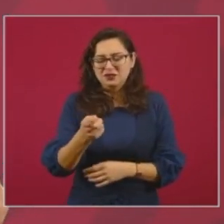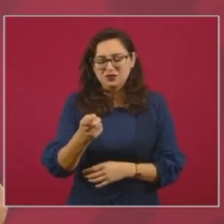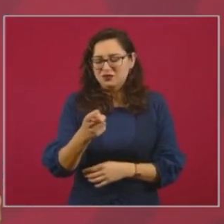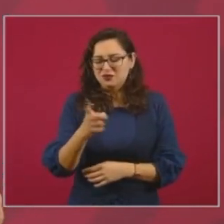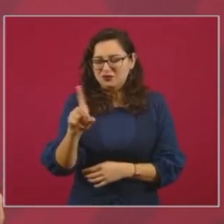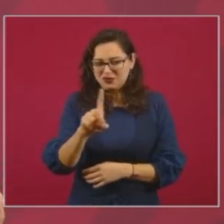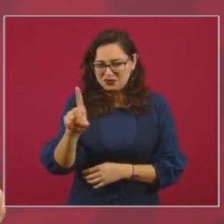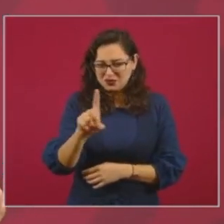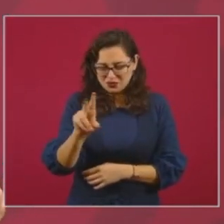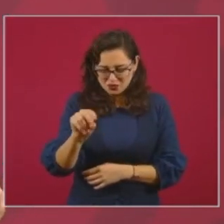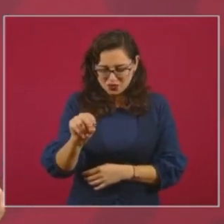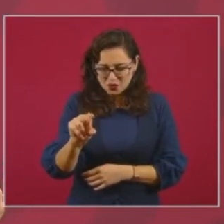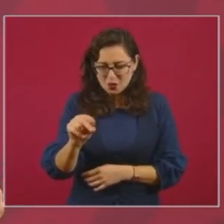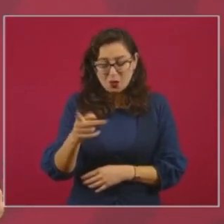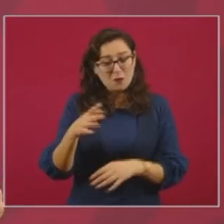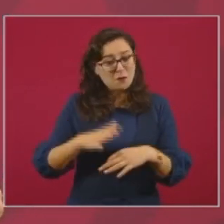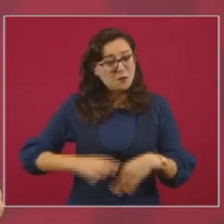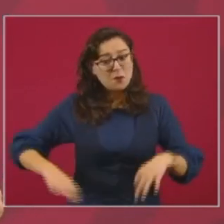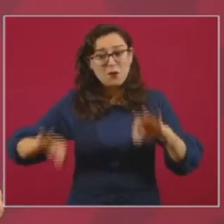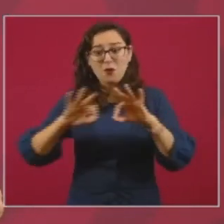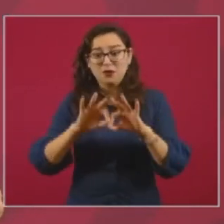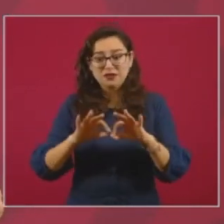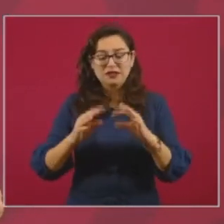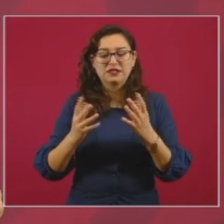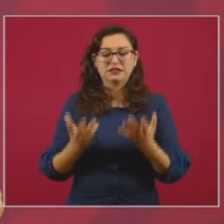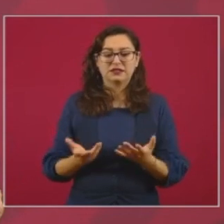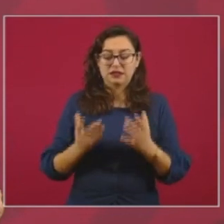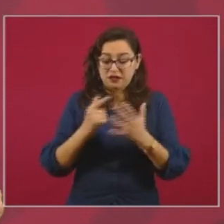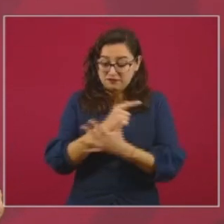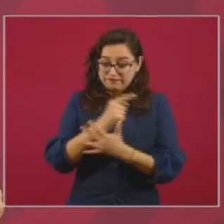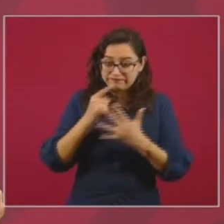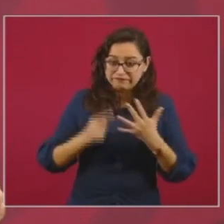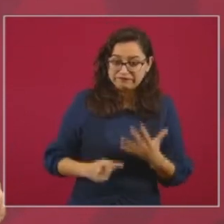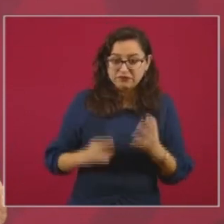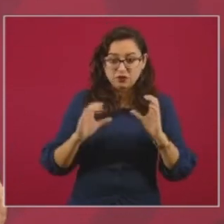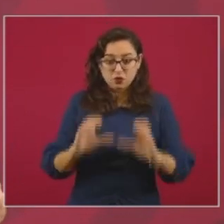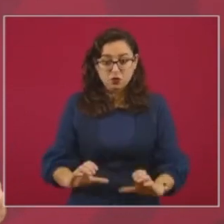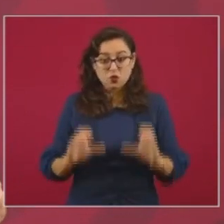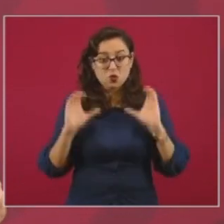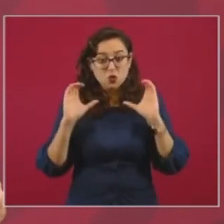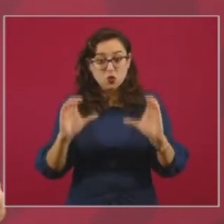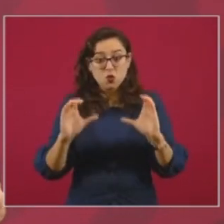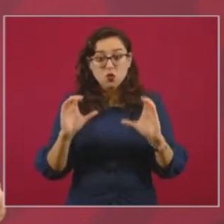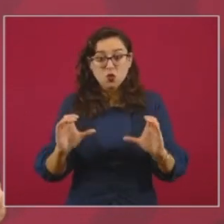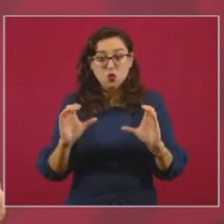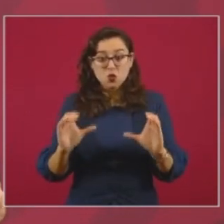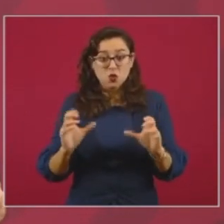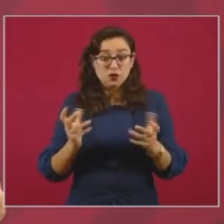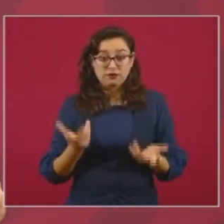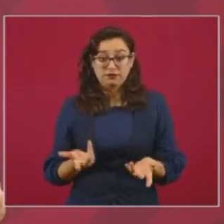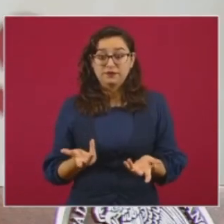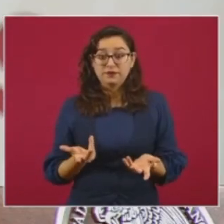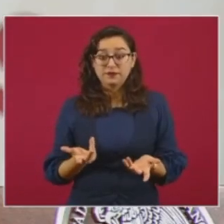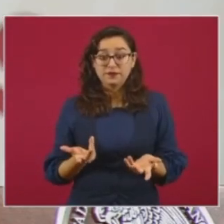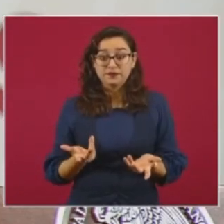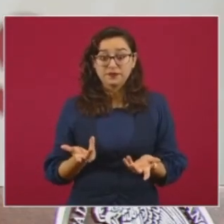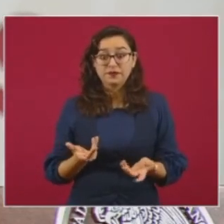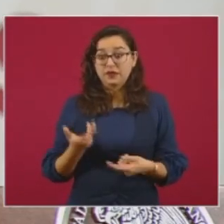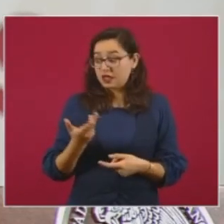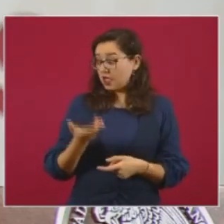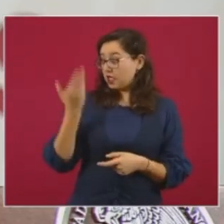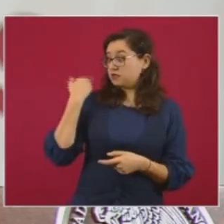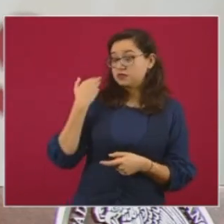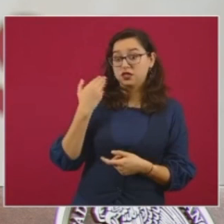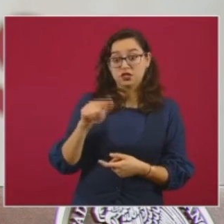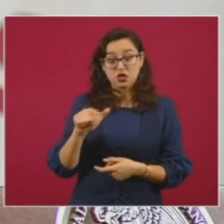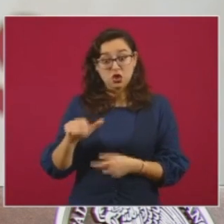Se trata de que nos cuidemos, como lo hemos venido haciendo. Este ejemplo que se dio el día 12,